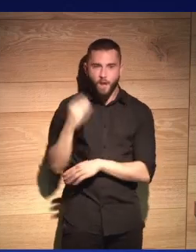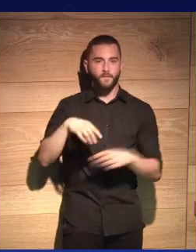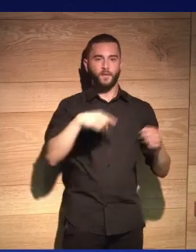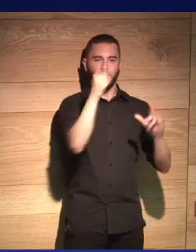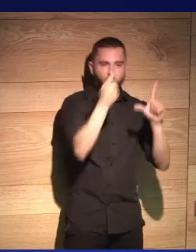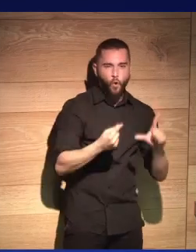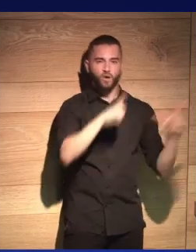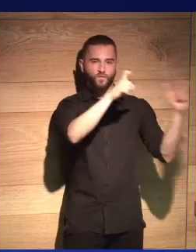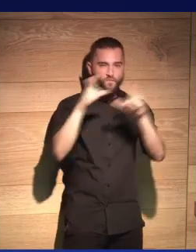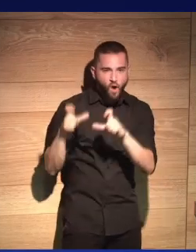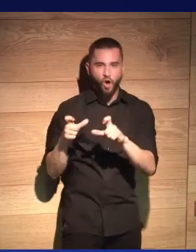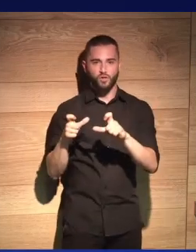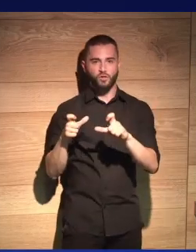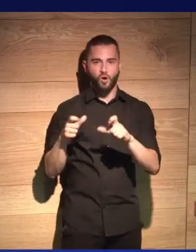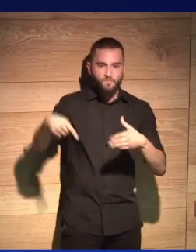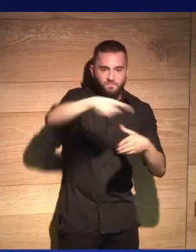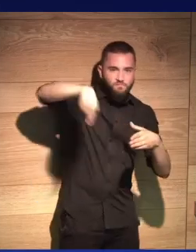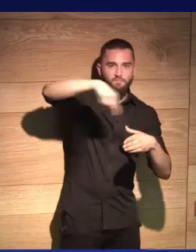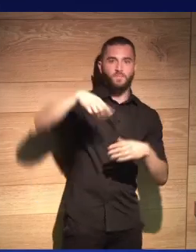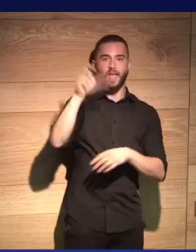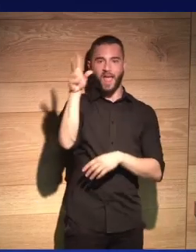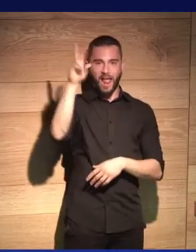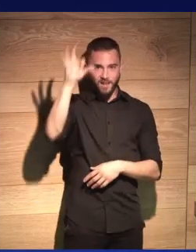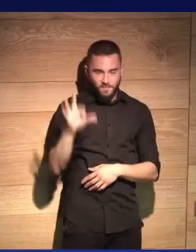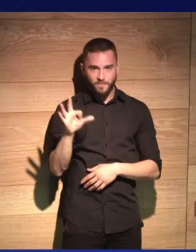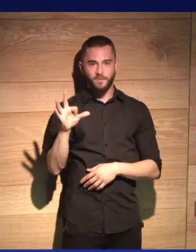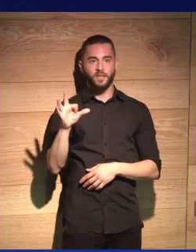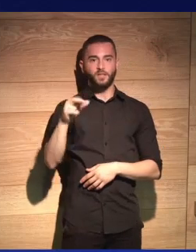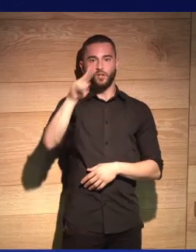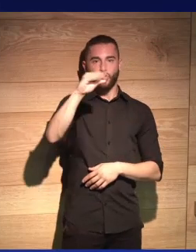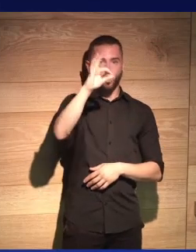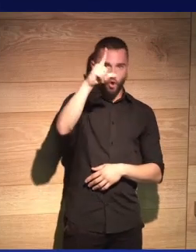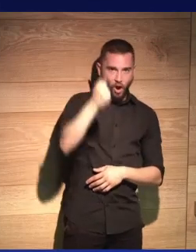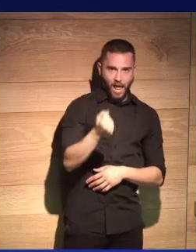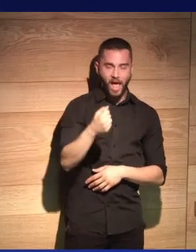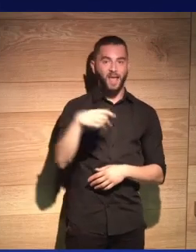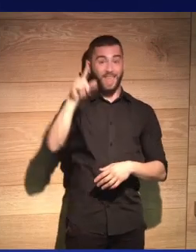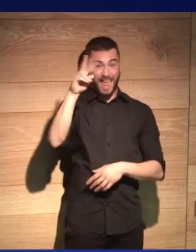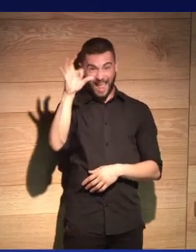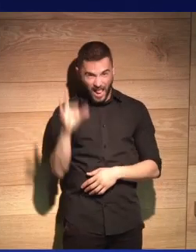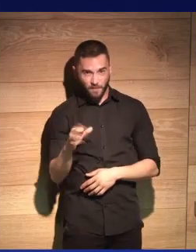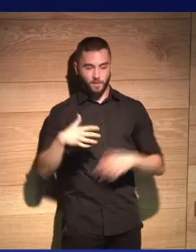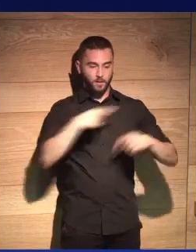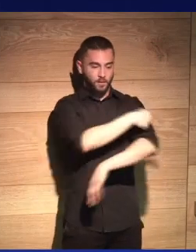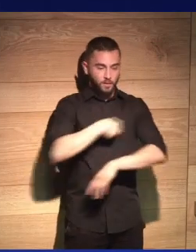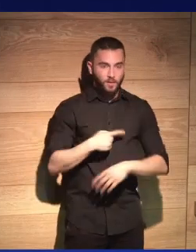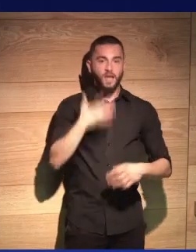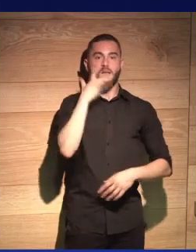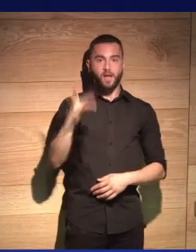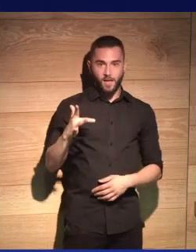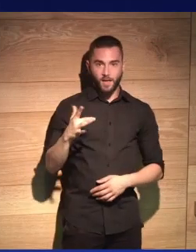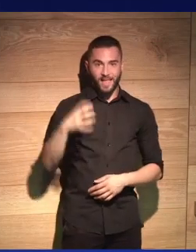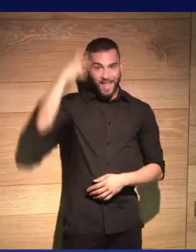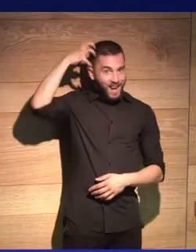dibujos, una piñata de Elvis, una rocola consagrada a Elvis, pequeñas esculturas y camisetas amarillentas con la cara del